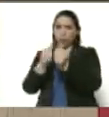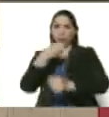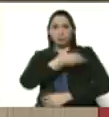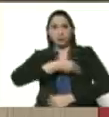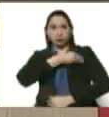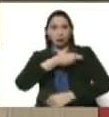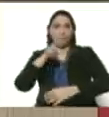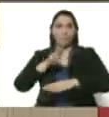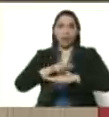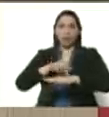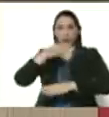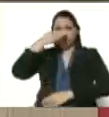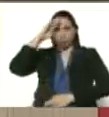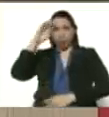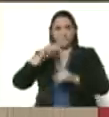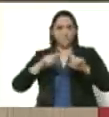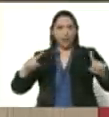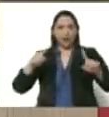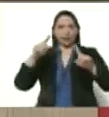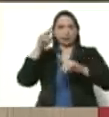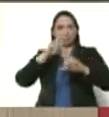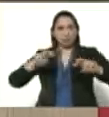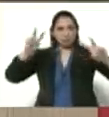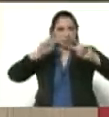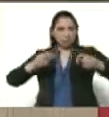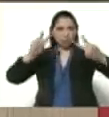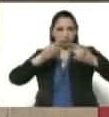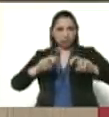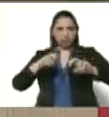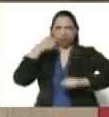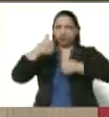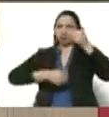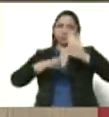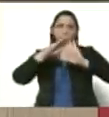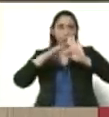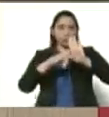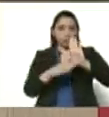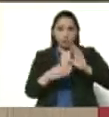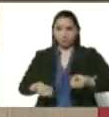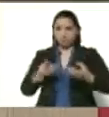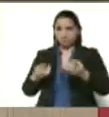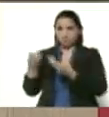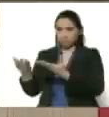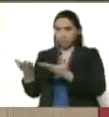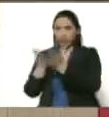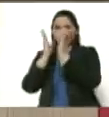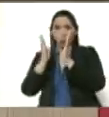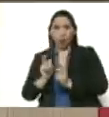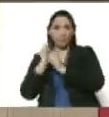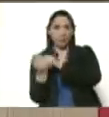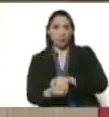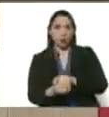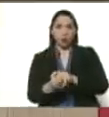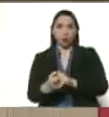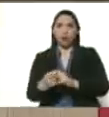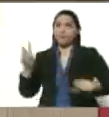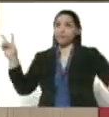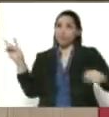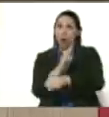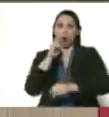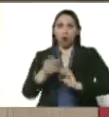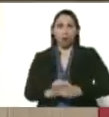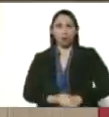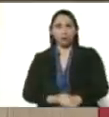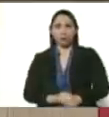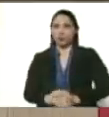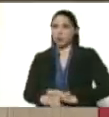médica cubana para la determinación de las condiciones que se estaban dando en estas academias, que estaban violando, por